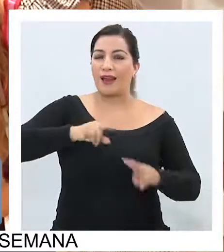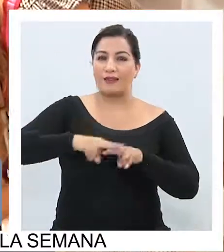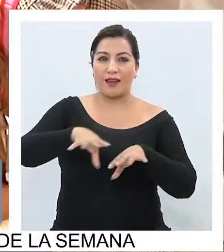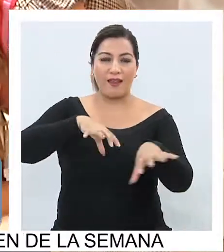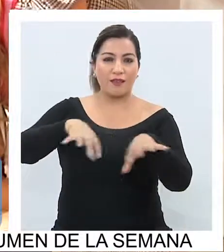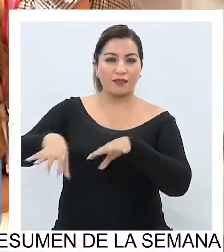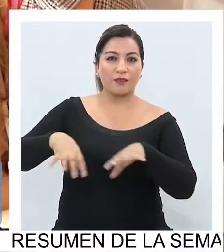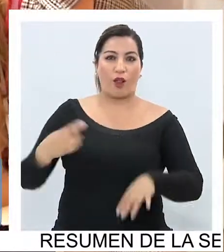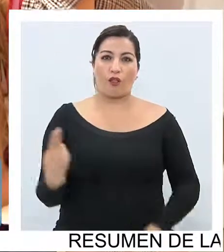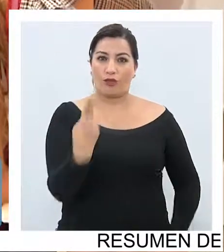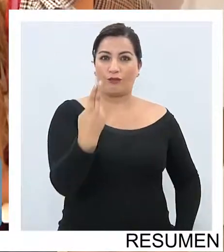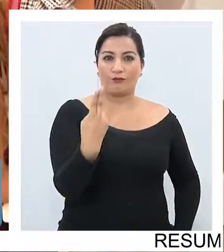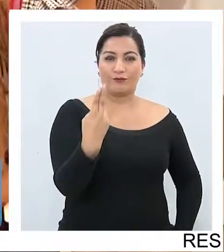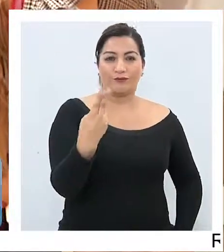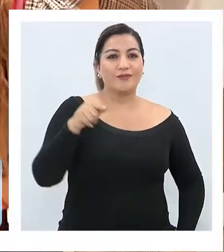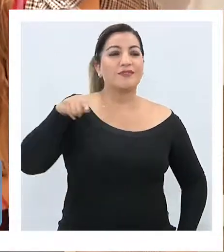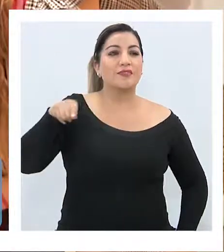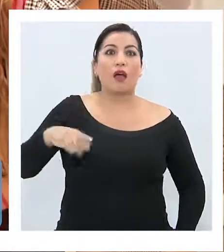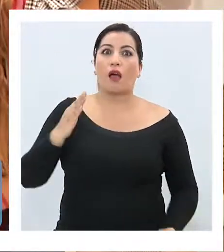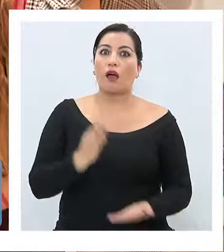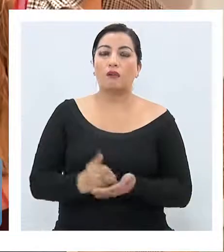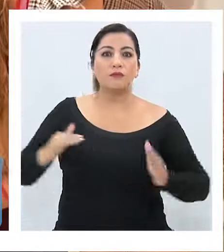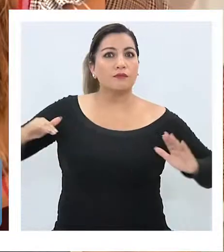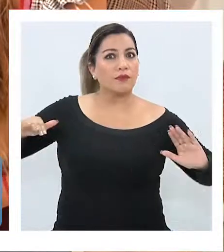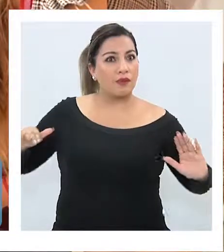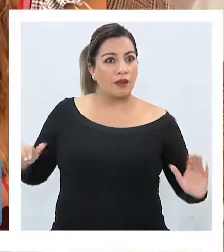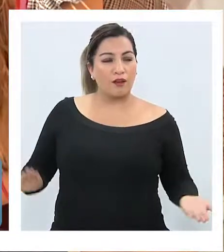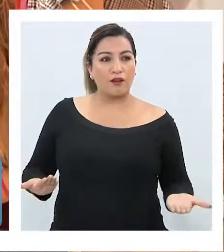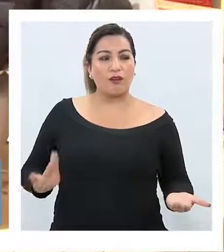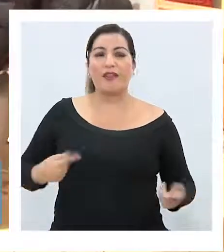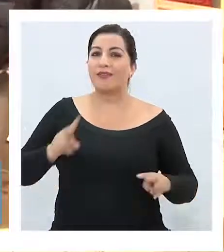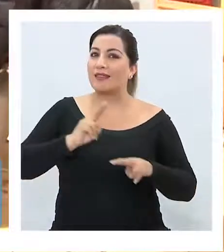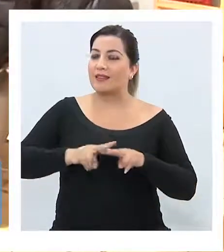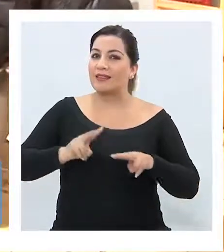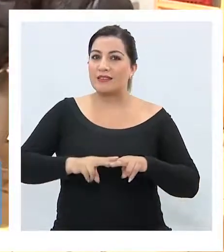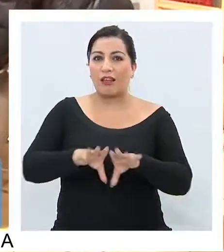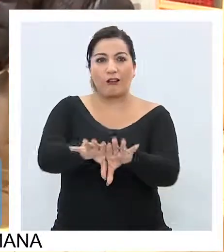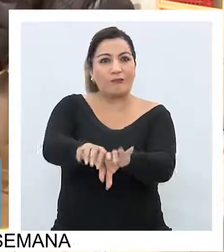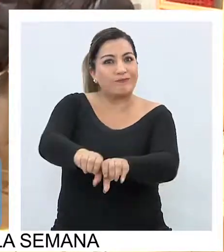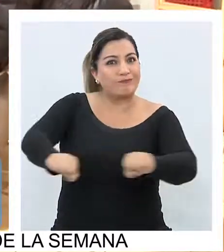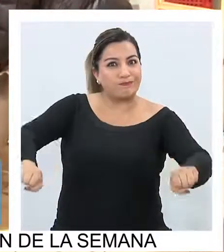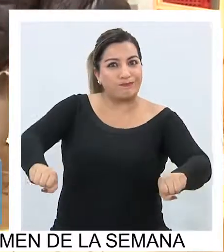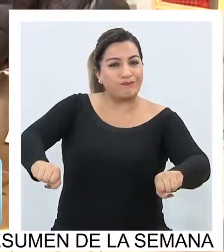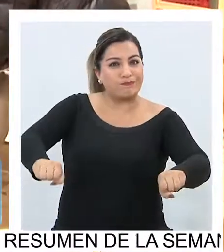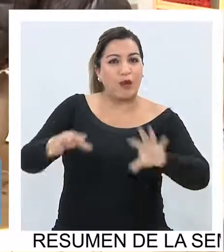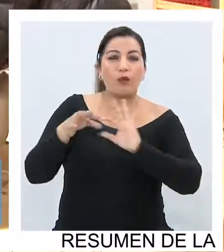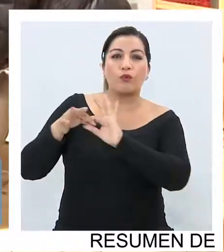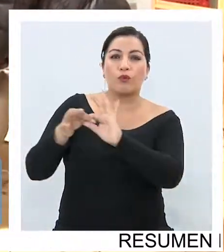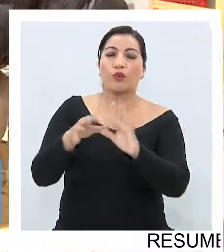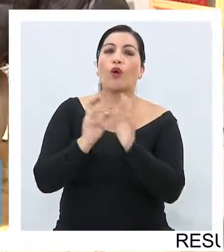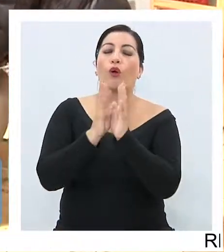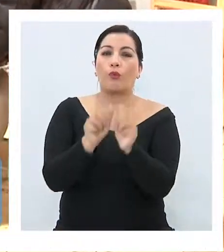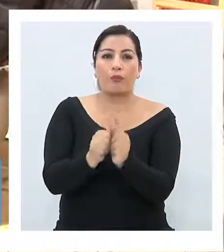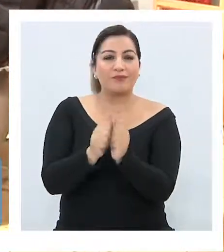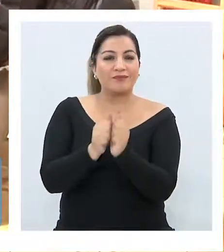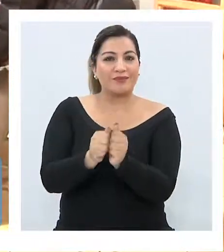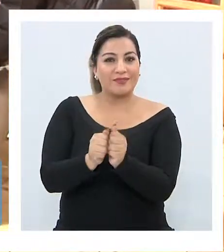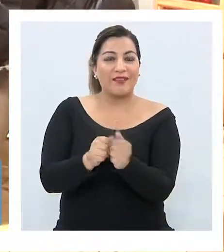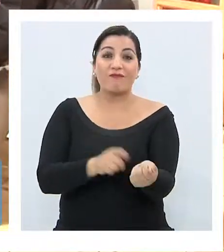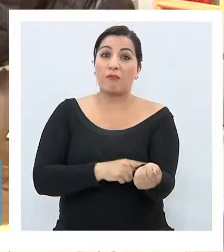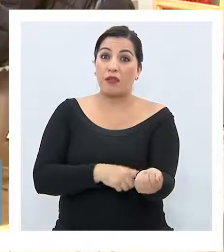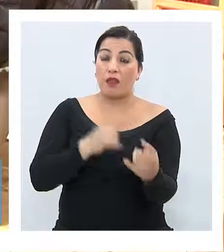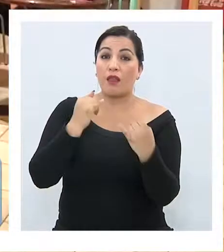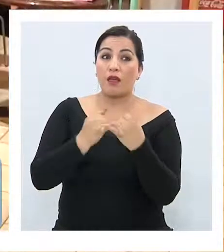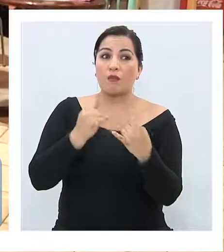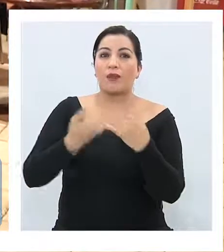actividades en conjunto, hasta que llegó el momento de materializar esa unión y en compañía de familiares y amigos,